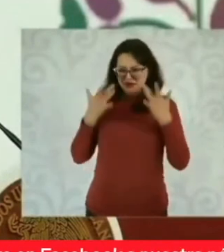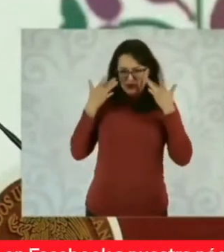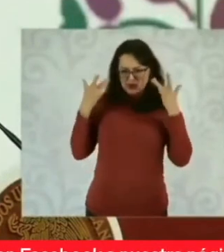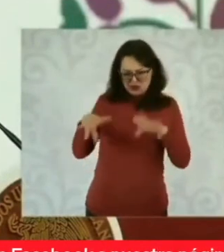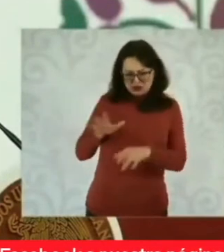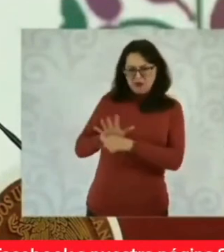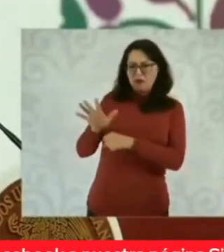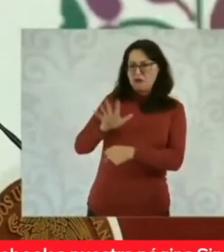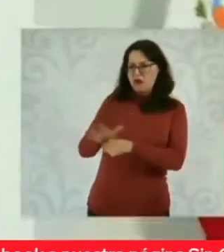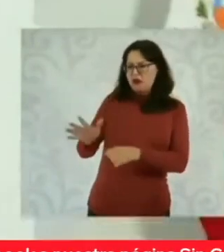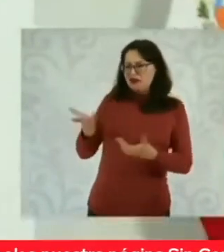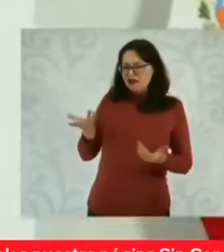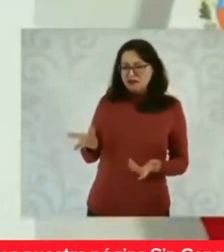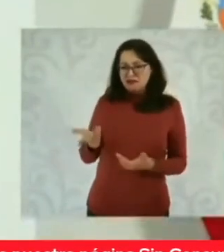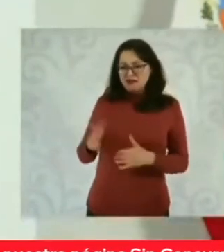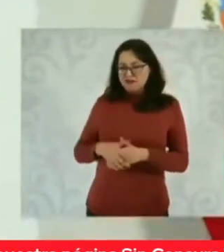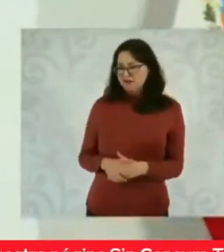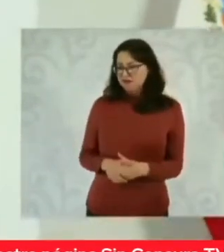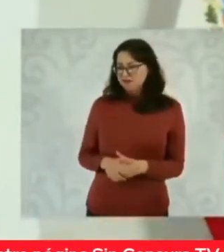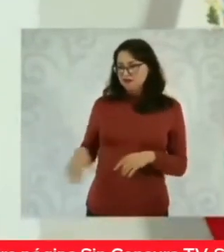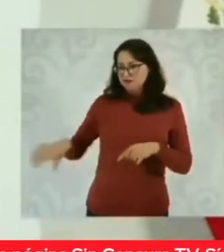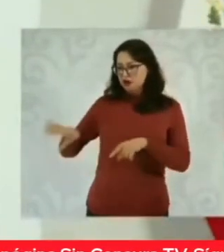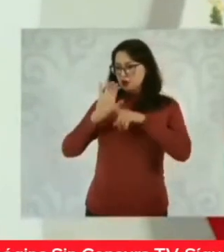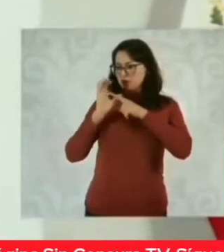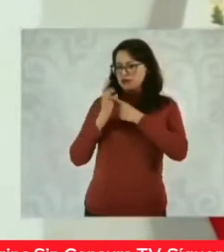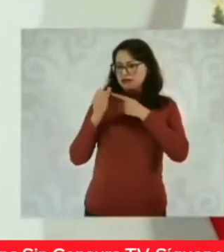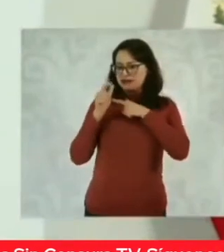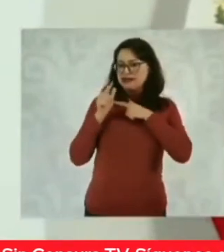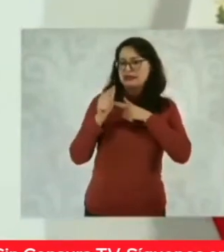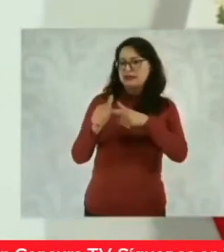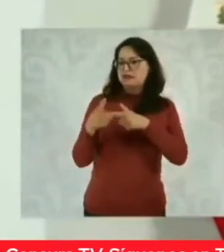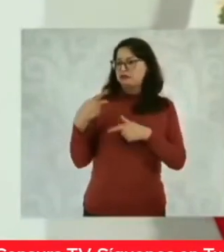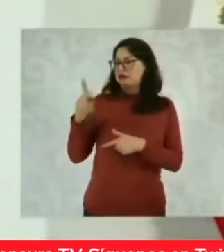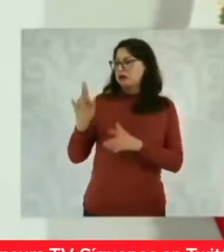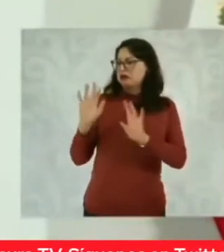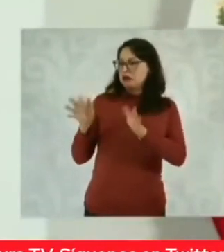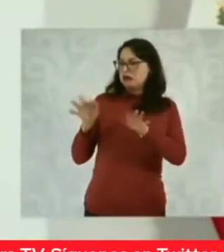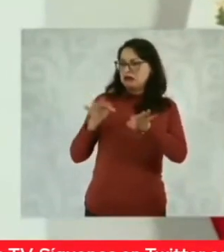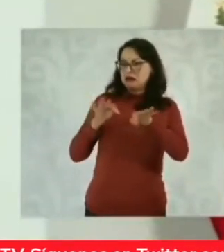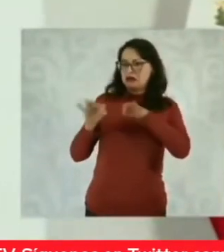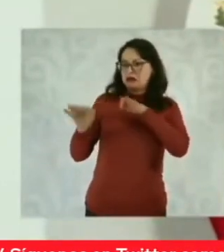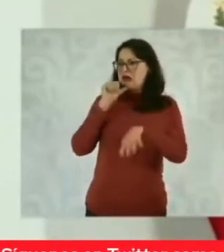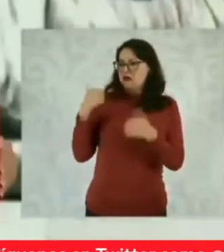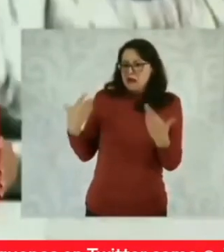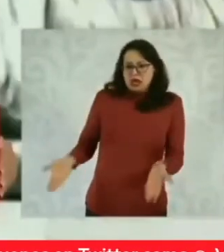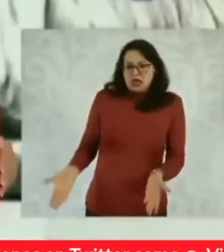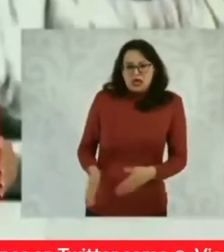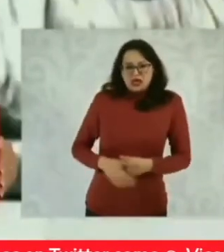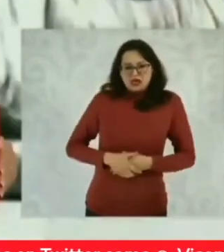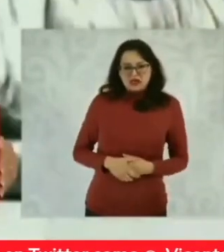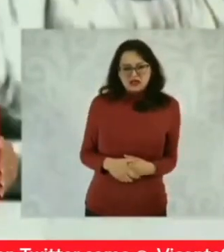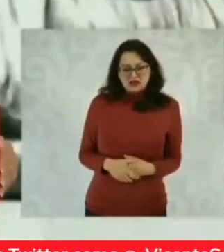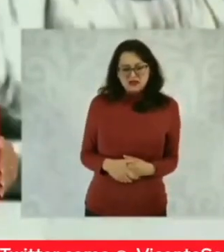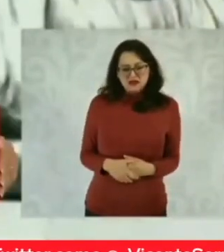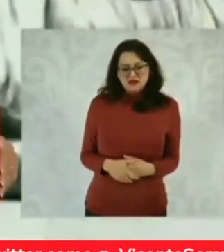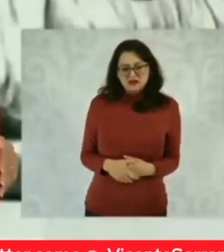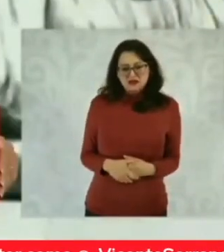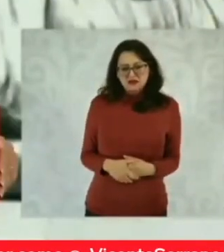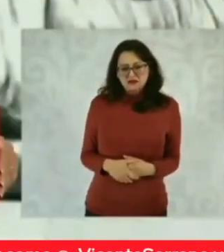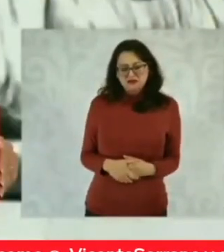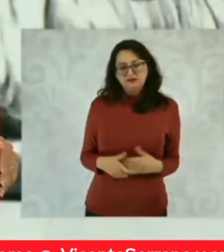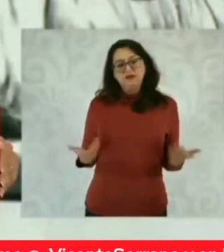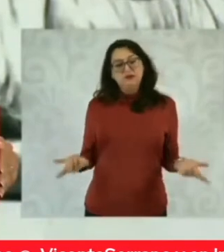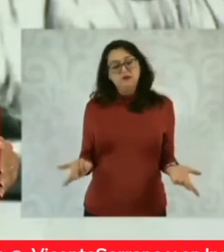que siguieran ahí en un comité que ya no tenía ningún sentido. Entonces, ¿qué resolvió el